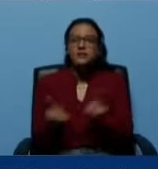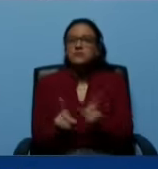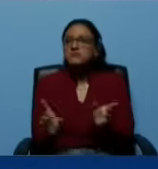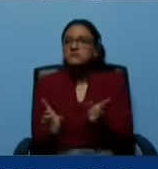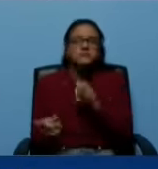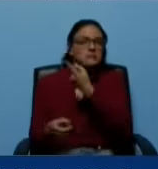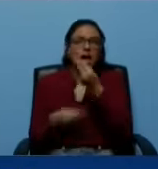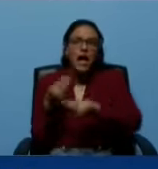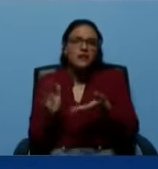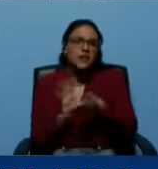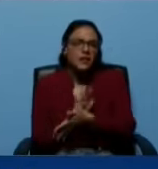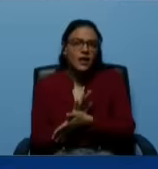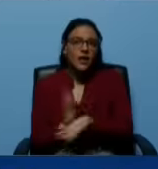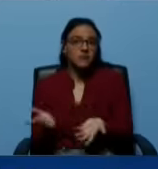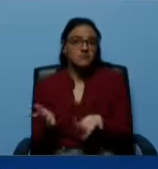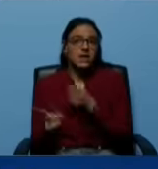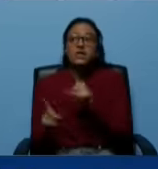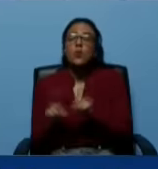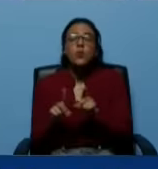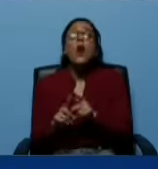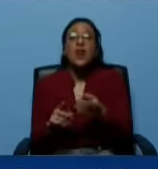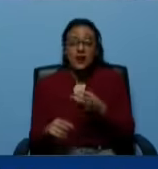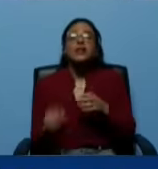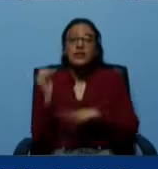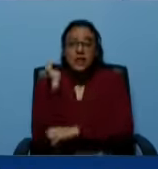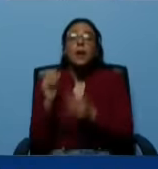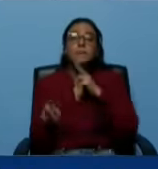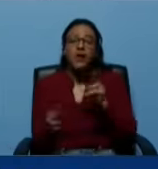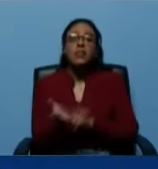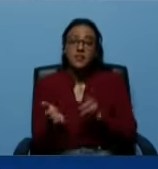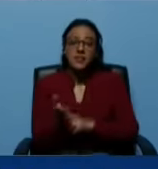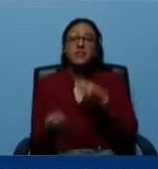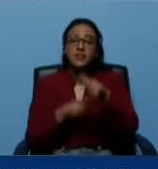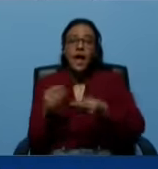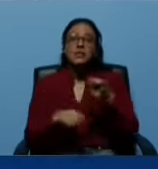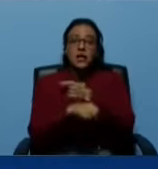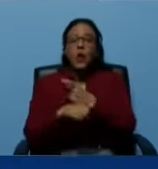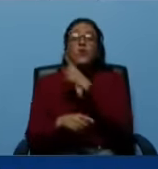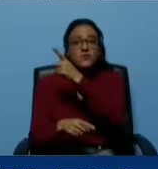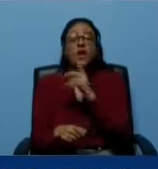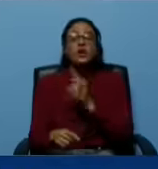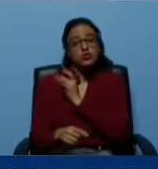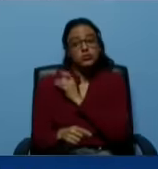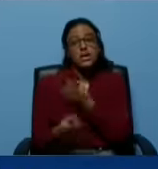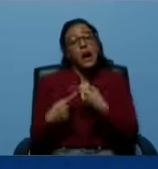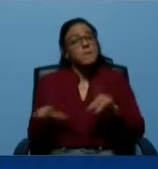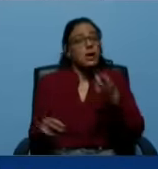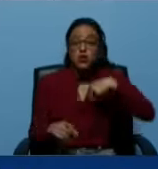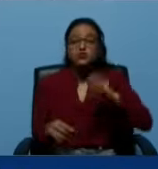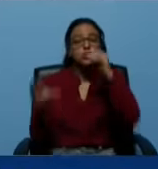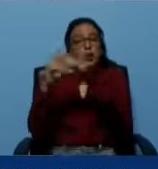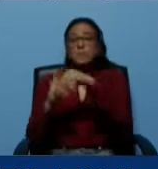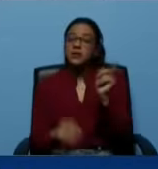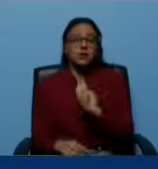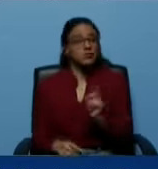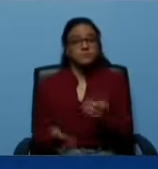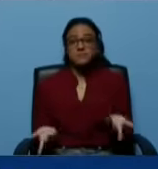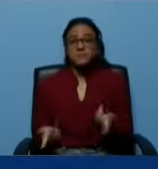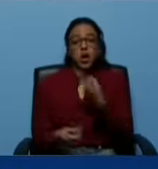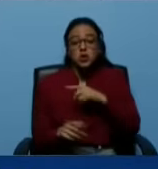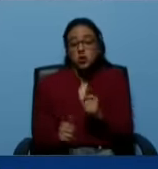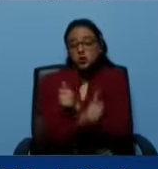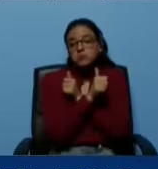de Pinochet. Esa es la mayor trampa, una trampa histórica que deberían corregir los chilenos, pero nosotros no nos metemos en los asuntos internos de